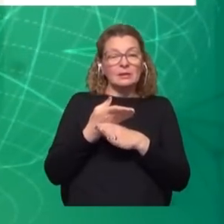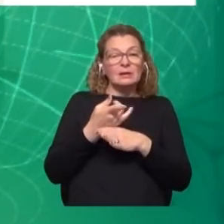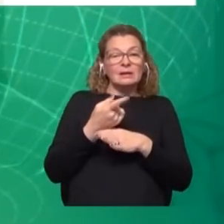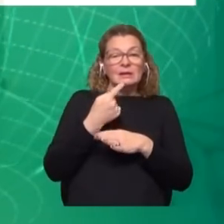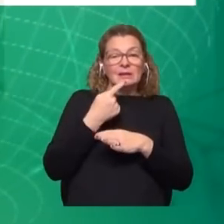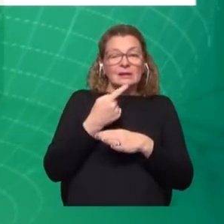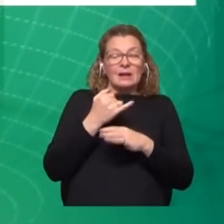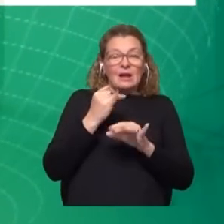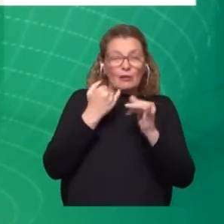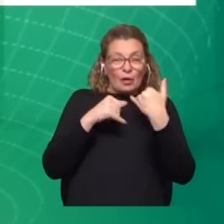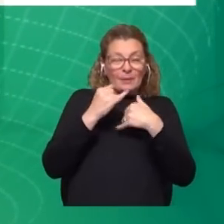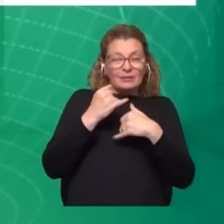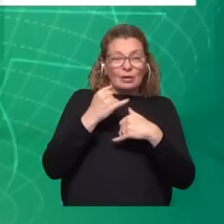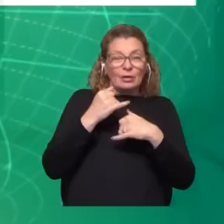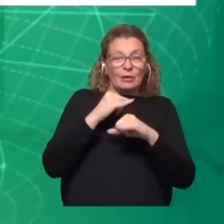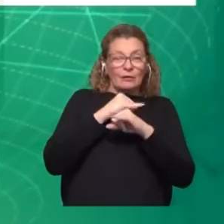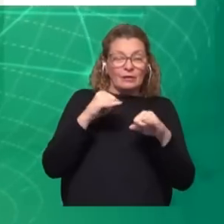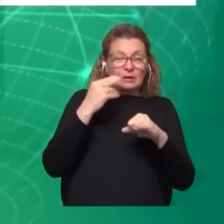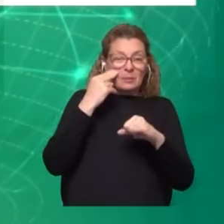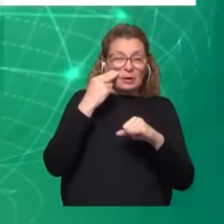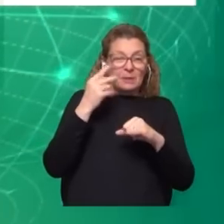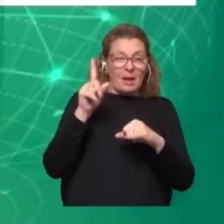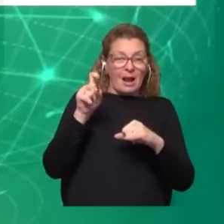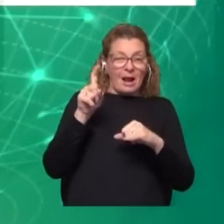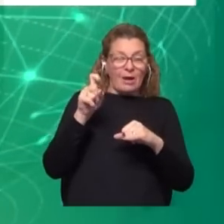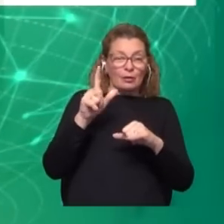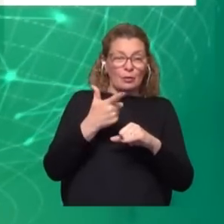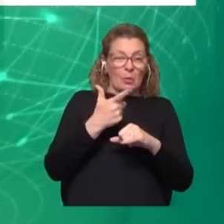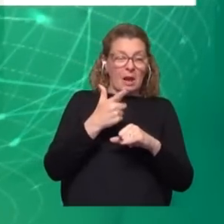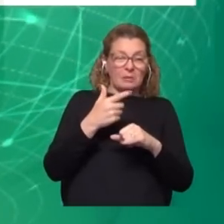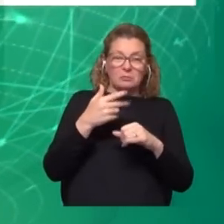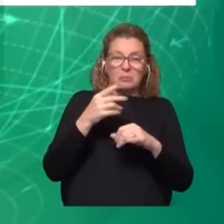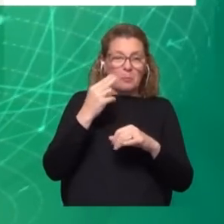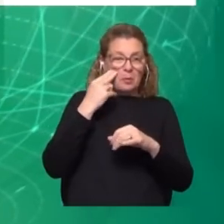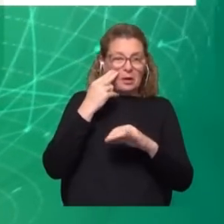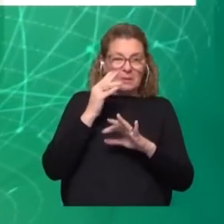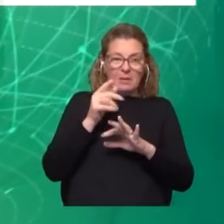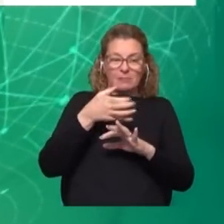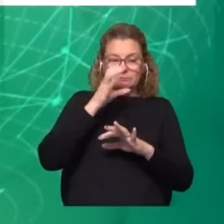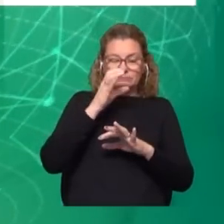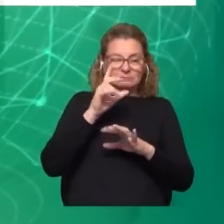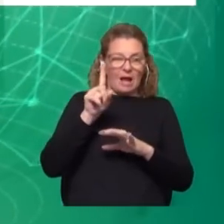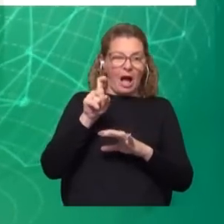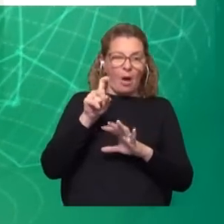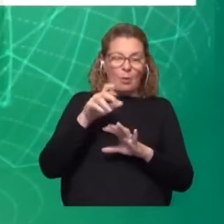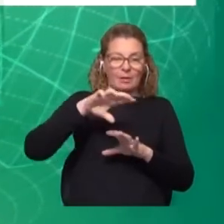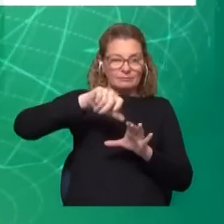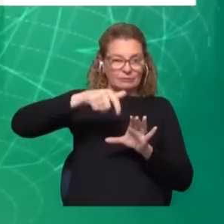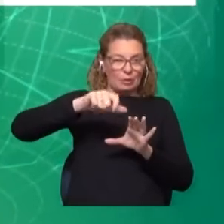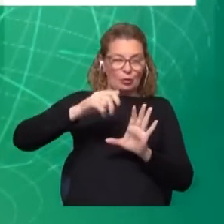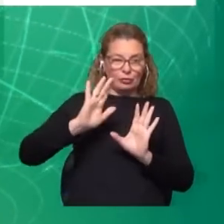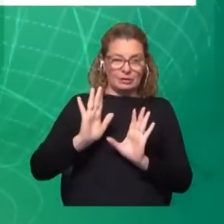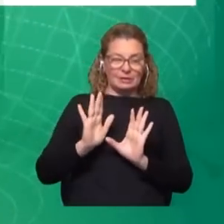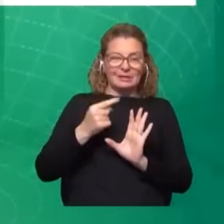ministerio Se informa que tras el cese de la emergencia hídrica no hay restricción alguna para el consumo de agua de